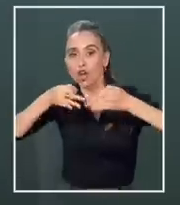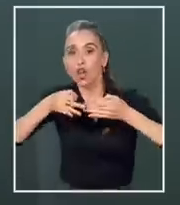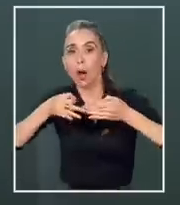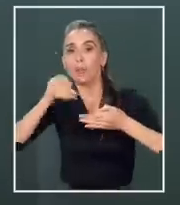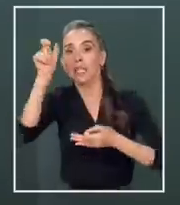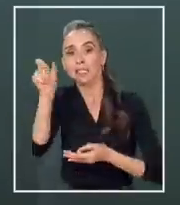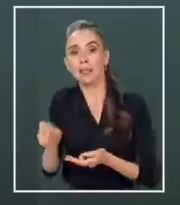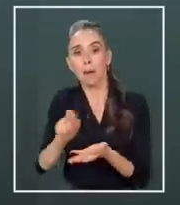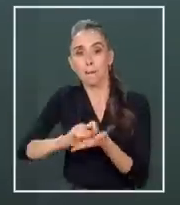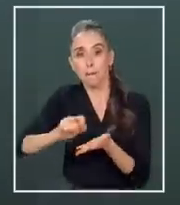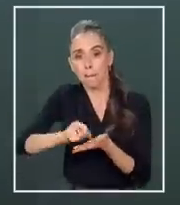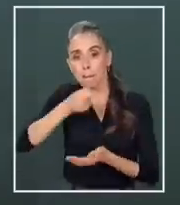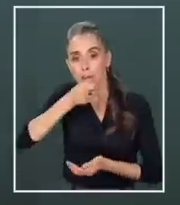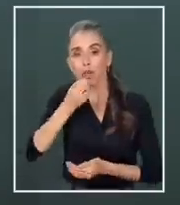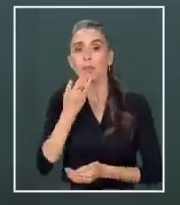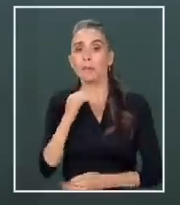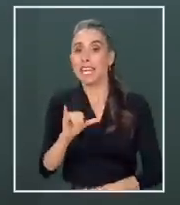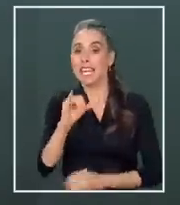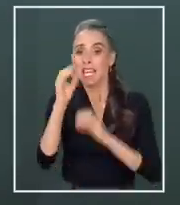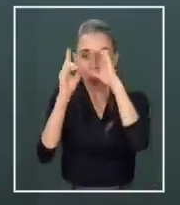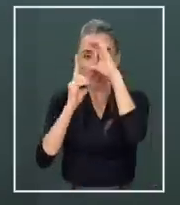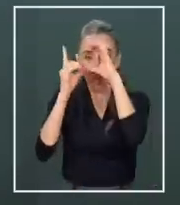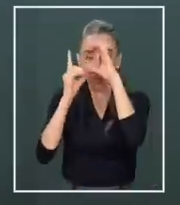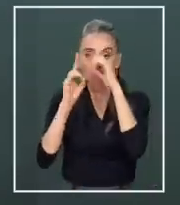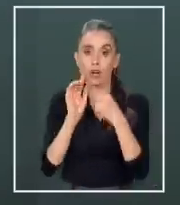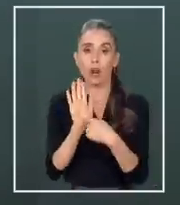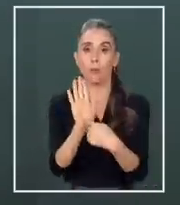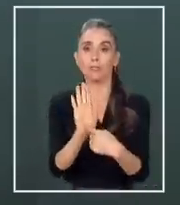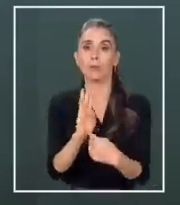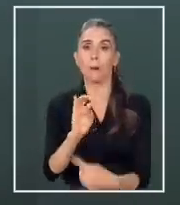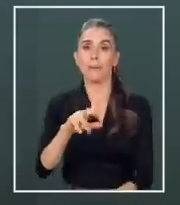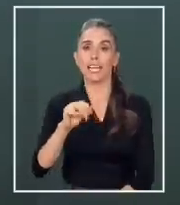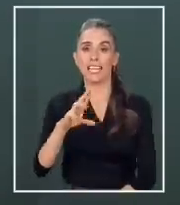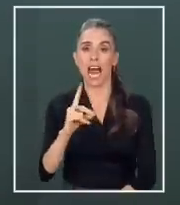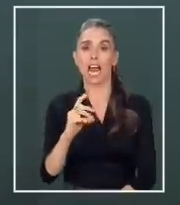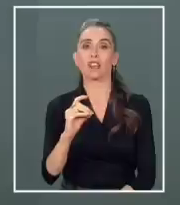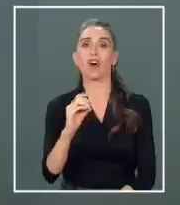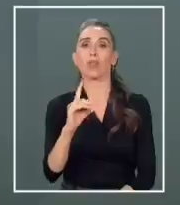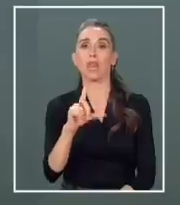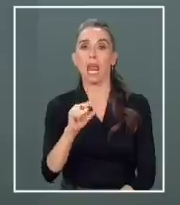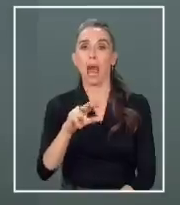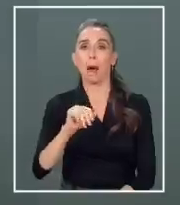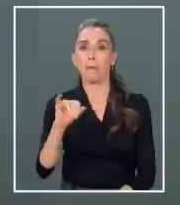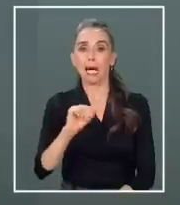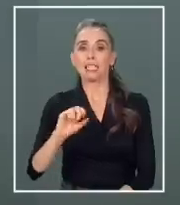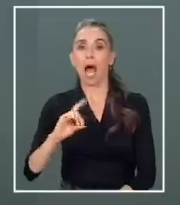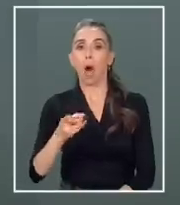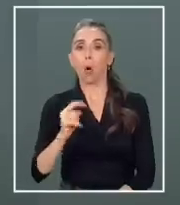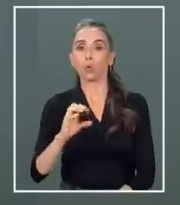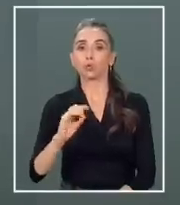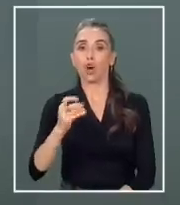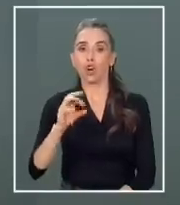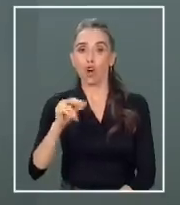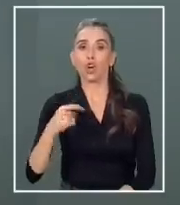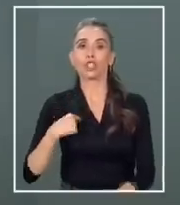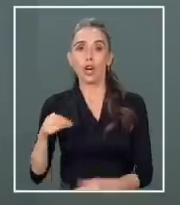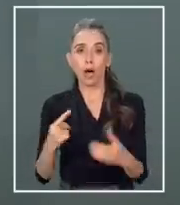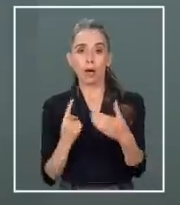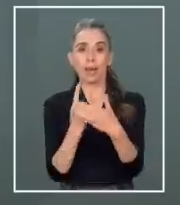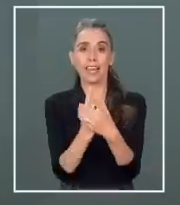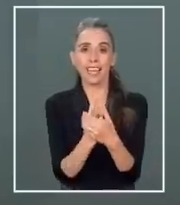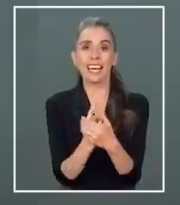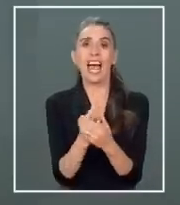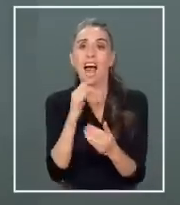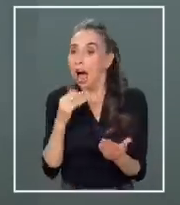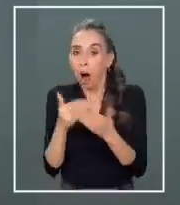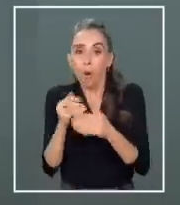el periodista y documentalista, según fue presentado por Bernardo Lamas, Augusto Góngora. Fíjese que yo me vengo integrando a la carrera a este